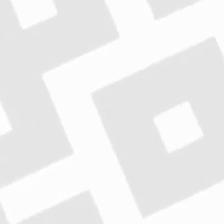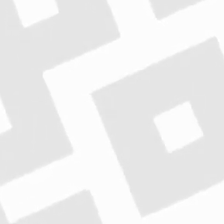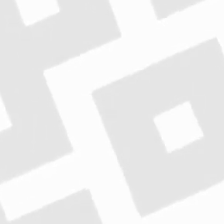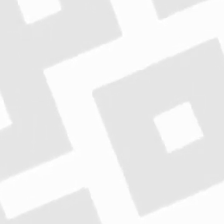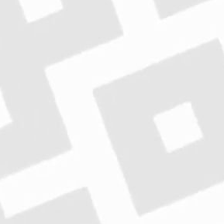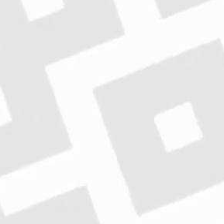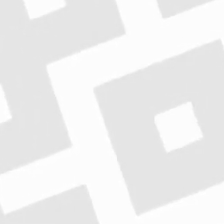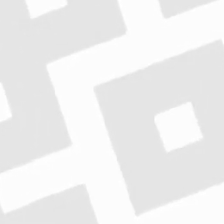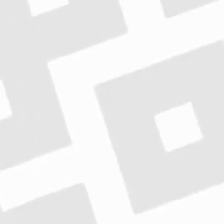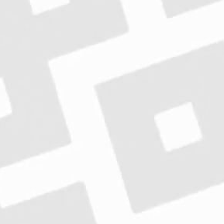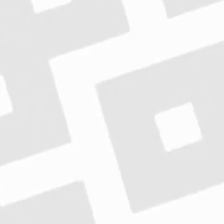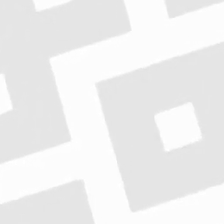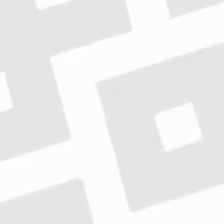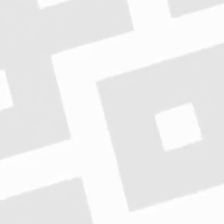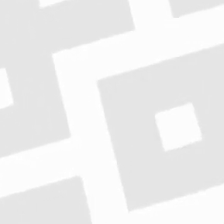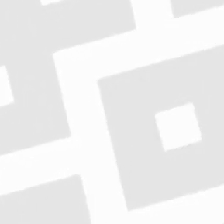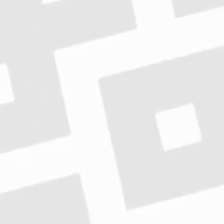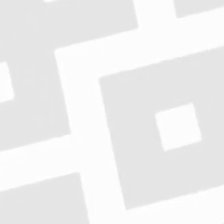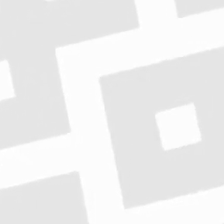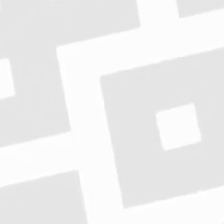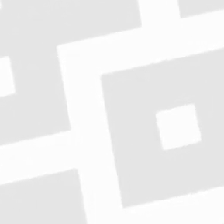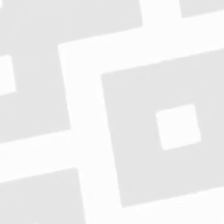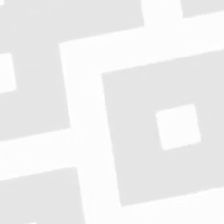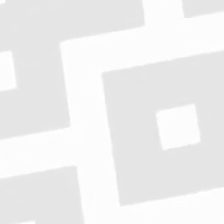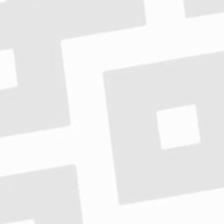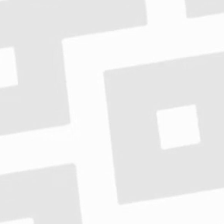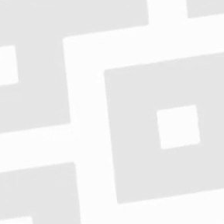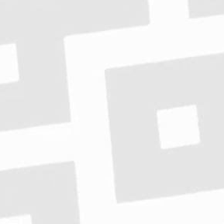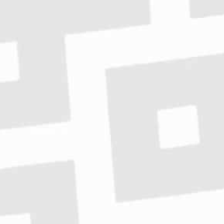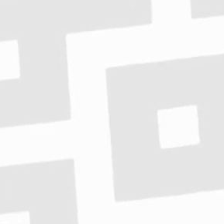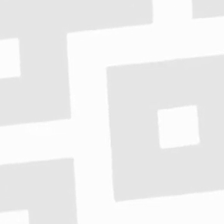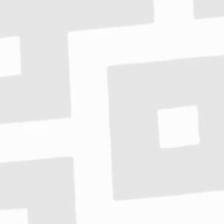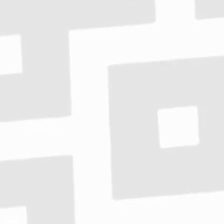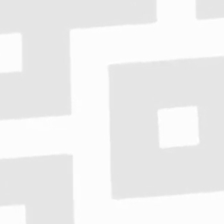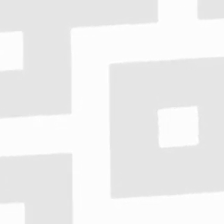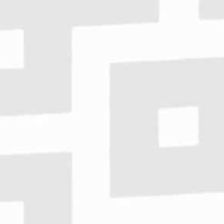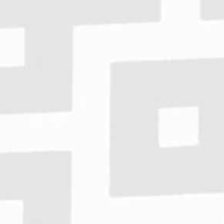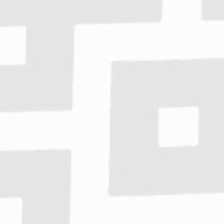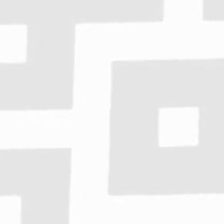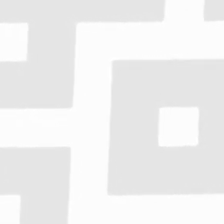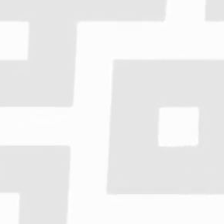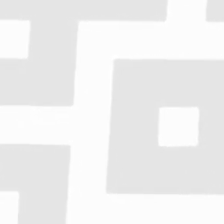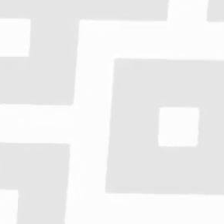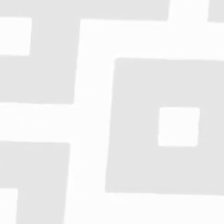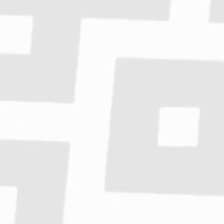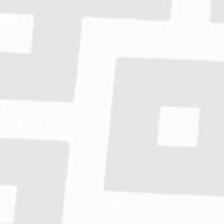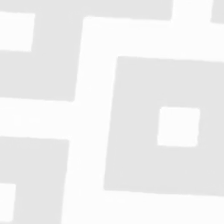Estrategia Estatal contra el Coronavirus. Actualización en Veracruz.